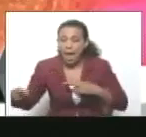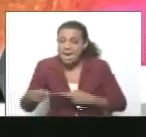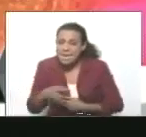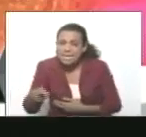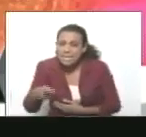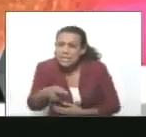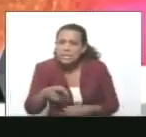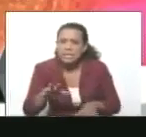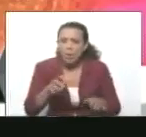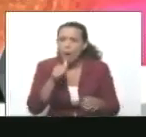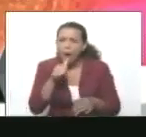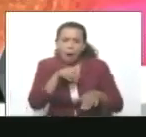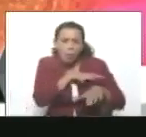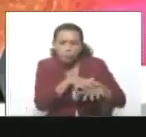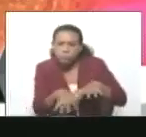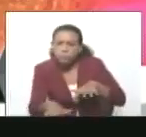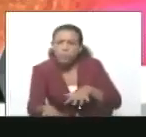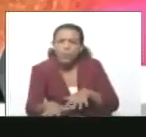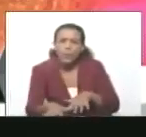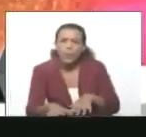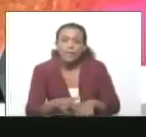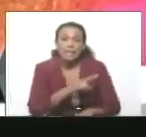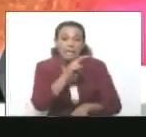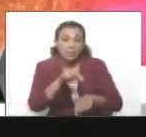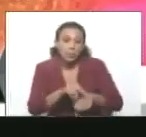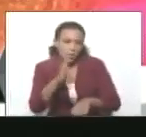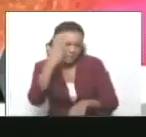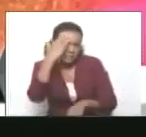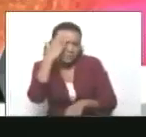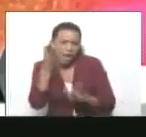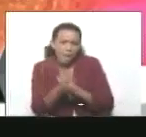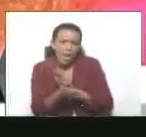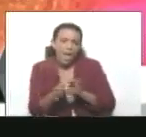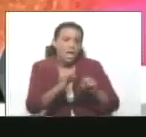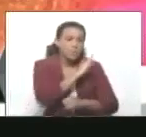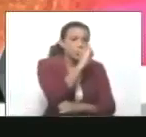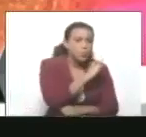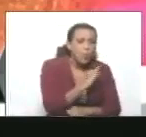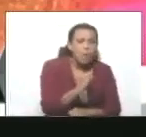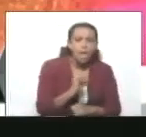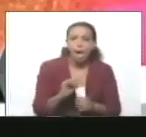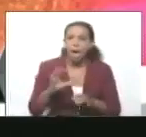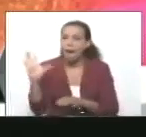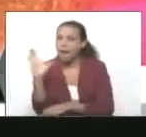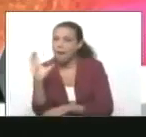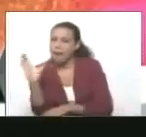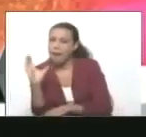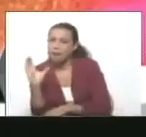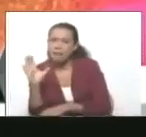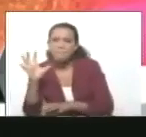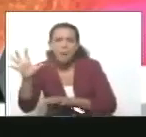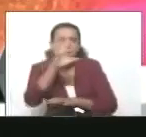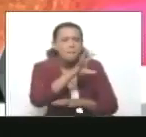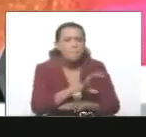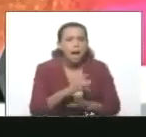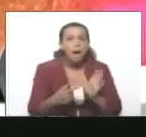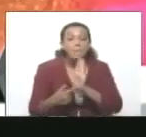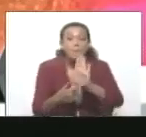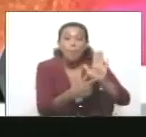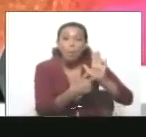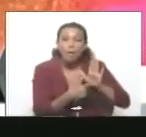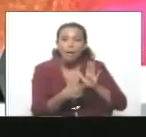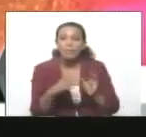etcétera. A nivel nacional, la gente ya del Zulia, de Caracas, etcétera, vayan